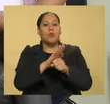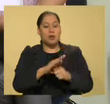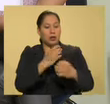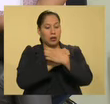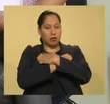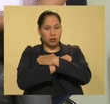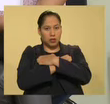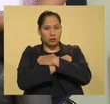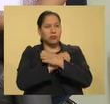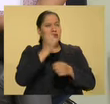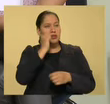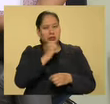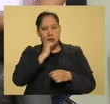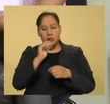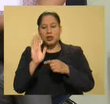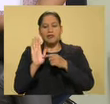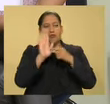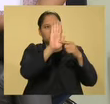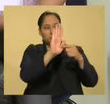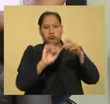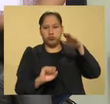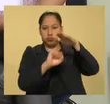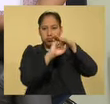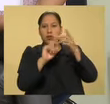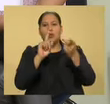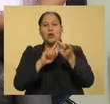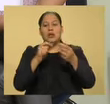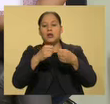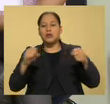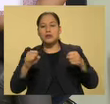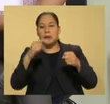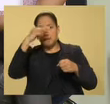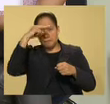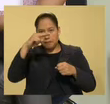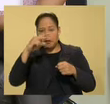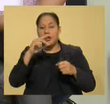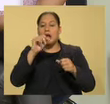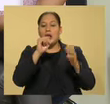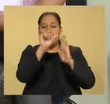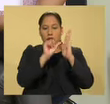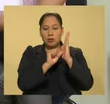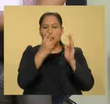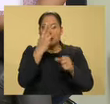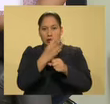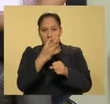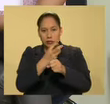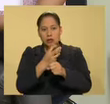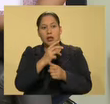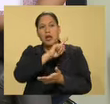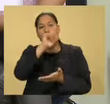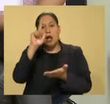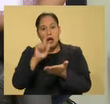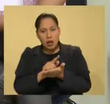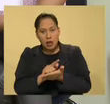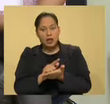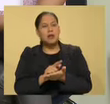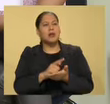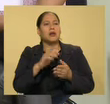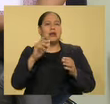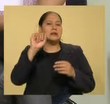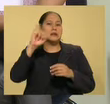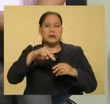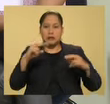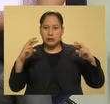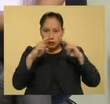con fundamento en los principios contenidos en la Constitución mexicana, en el artículo 3, que nos habla de una ley laica,